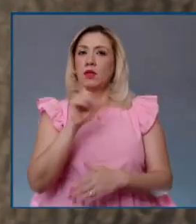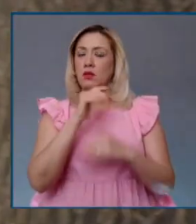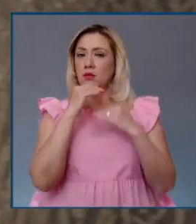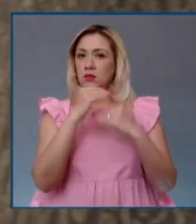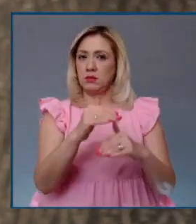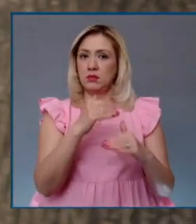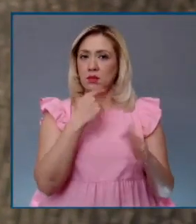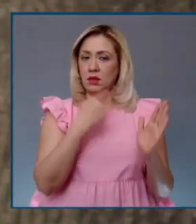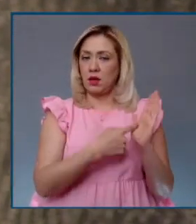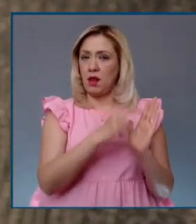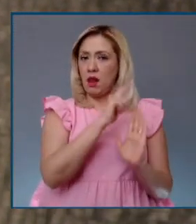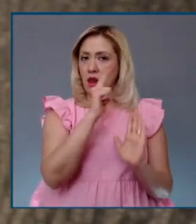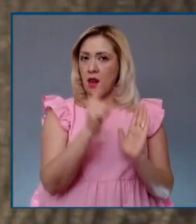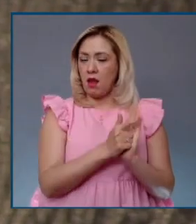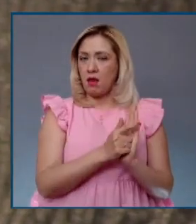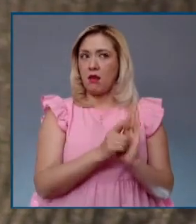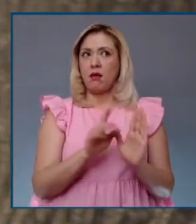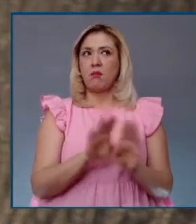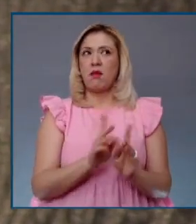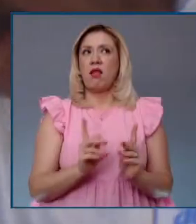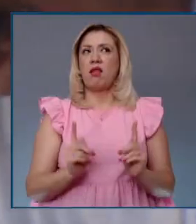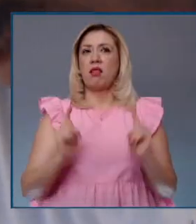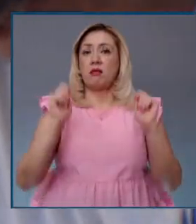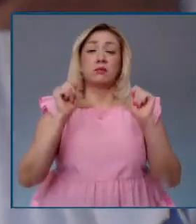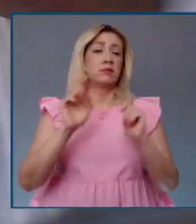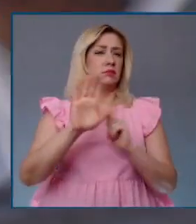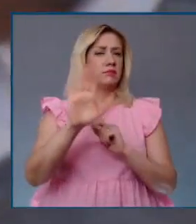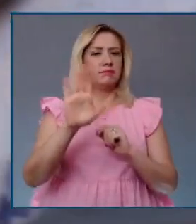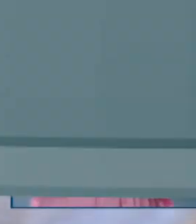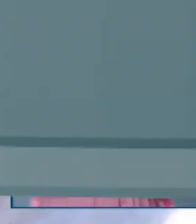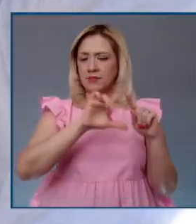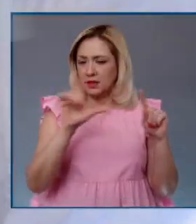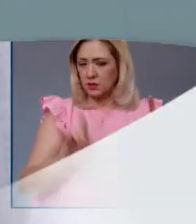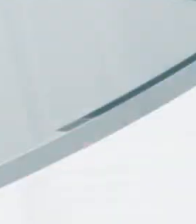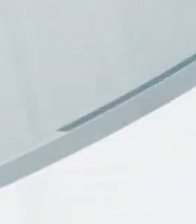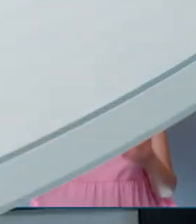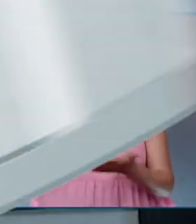de lo establecido en el marco normativo nacional y convencional.